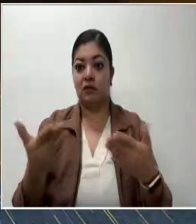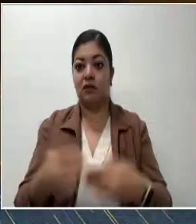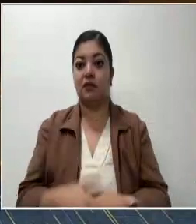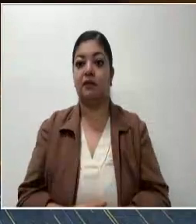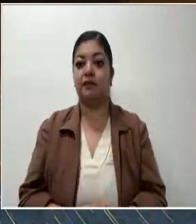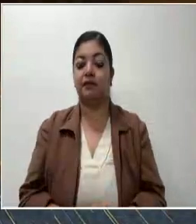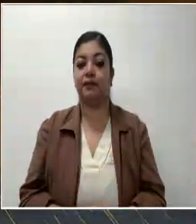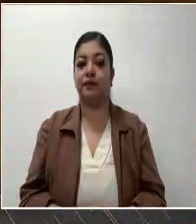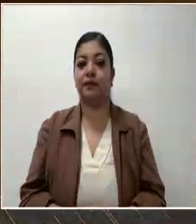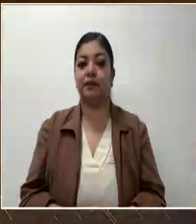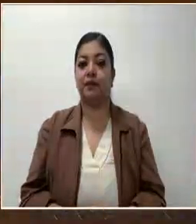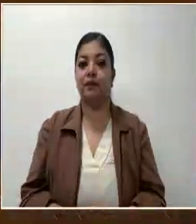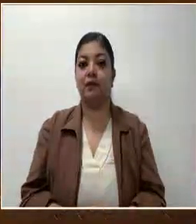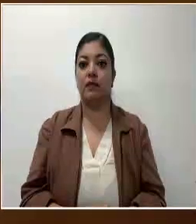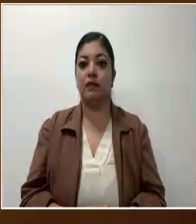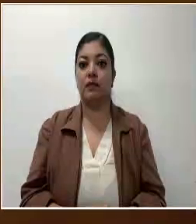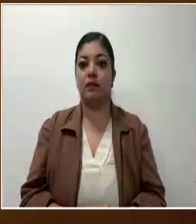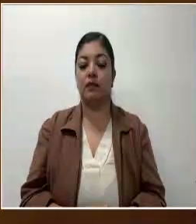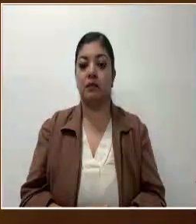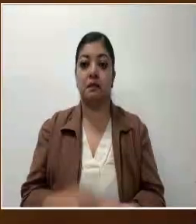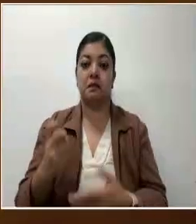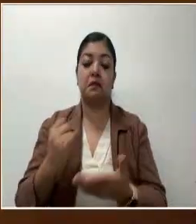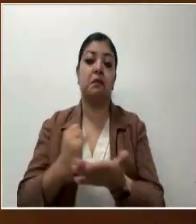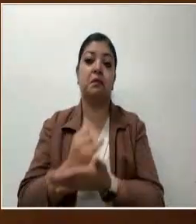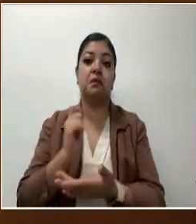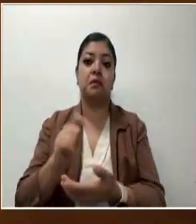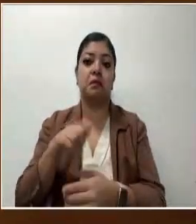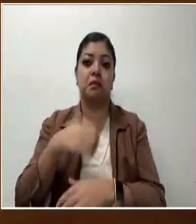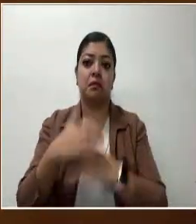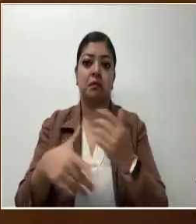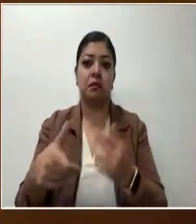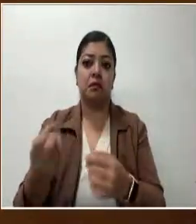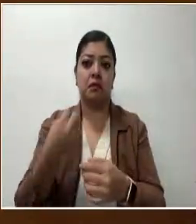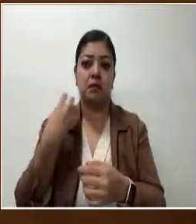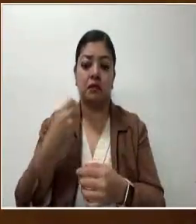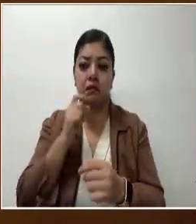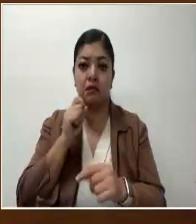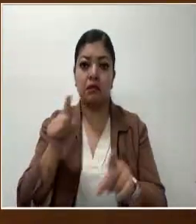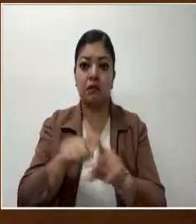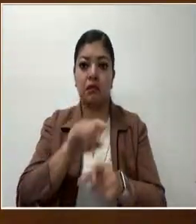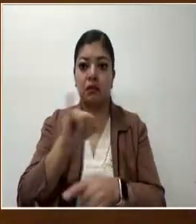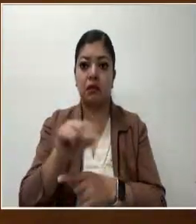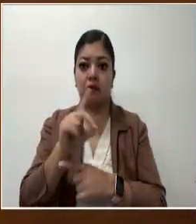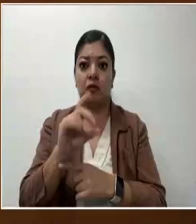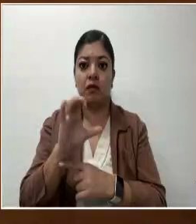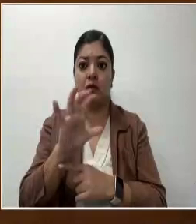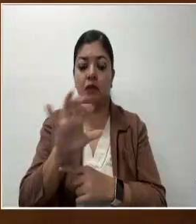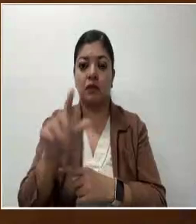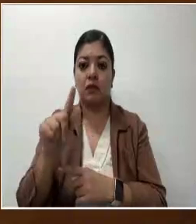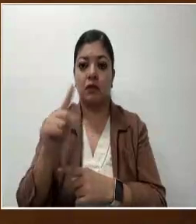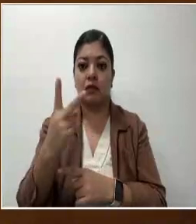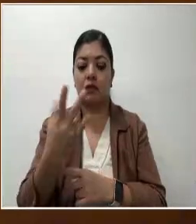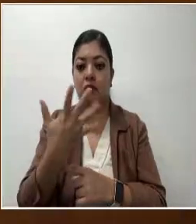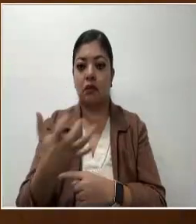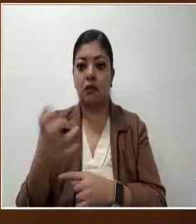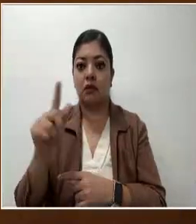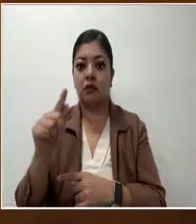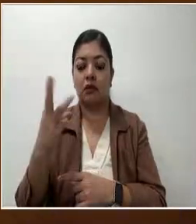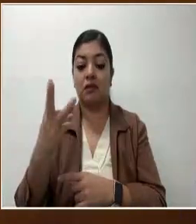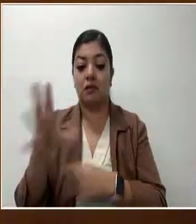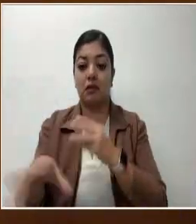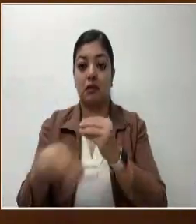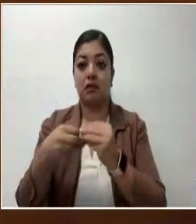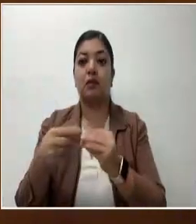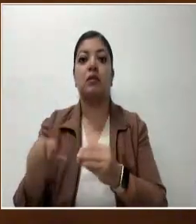tardes bien ha concluido la sesión pública y como pudimos observar en los juicios ciudadanos 52 563 de este año acumulados las